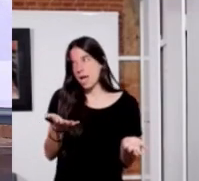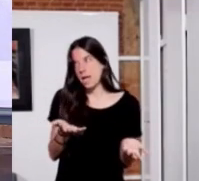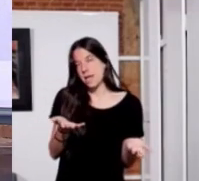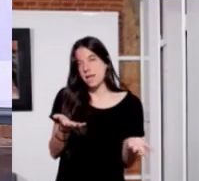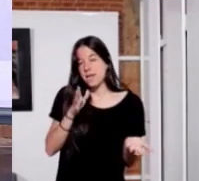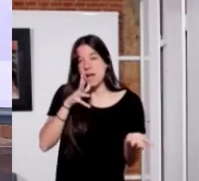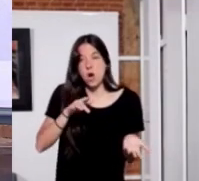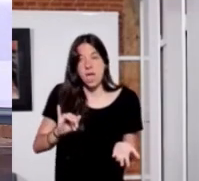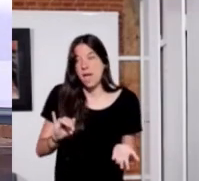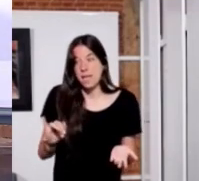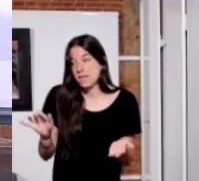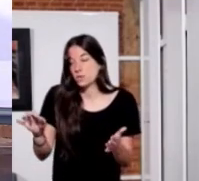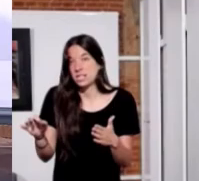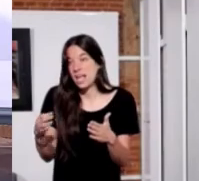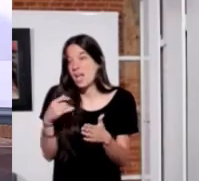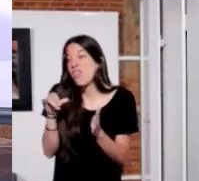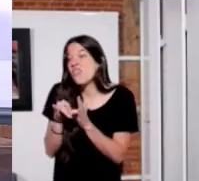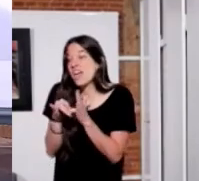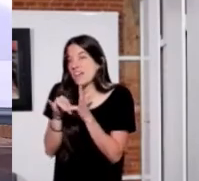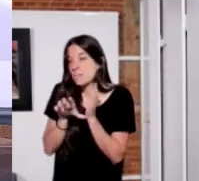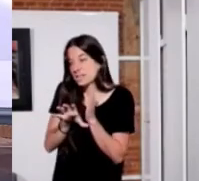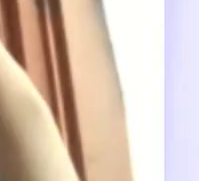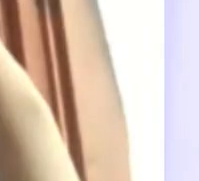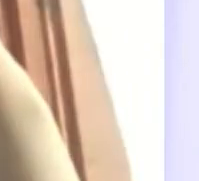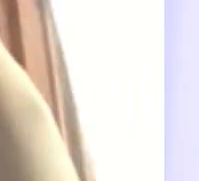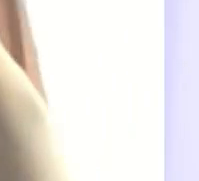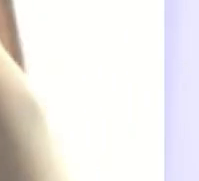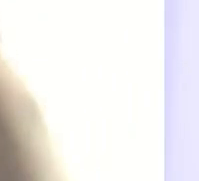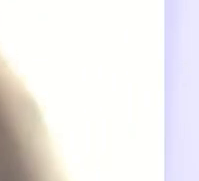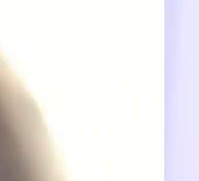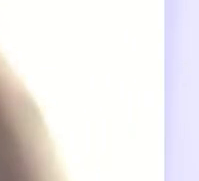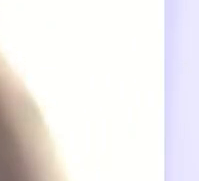para este aterrizaje, ¿no?